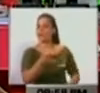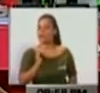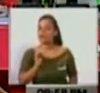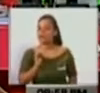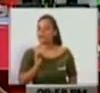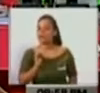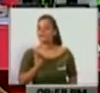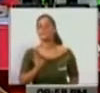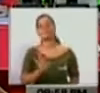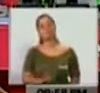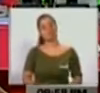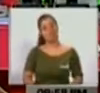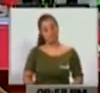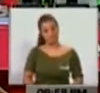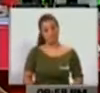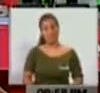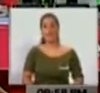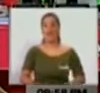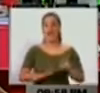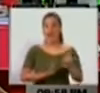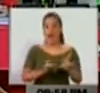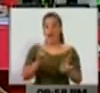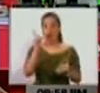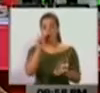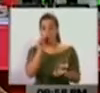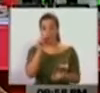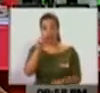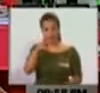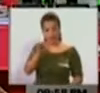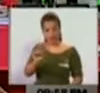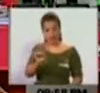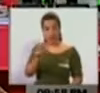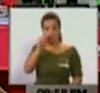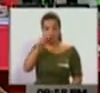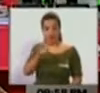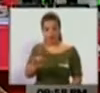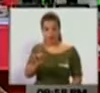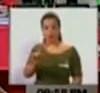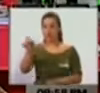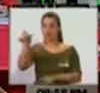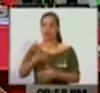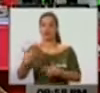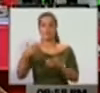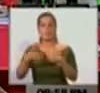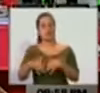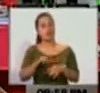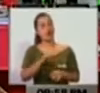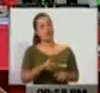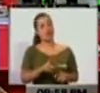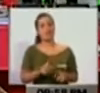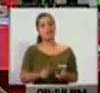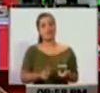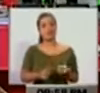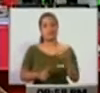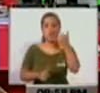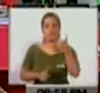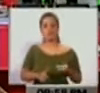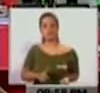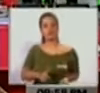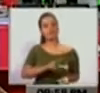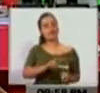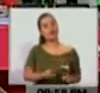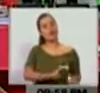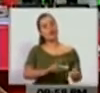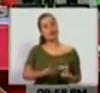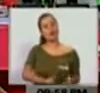el extorsionado, y eso salió a la luz pública. Adecos y Copellano matándose por el derecho a extorsionar